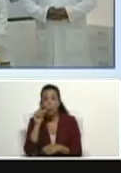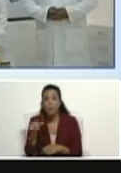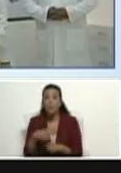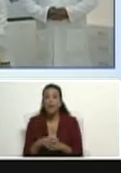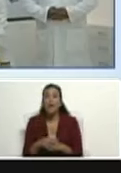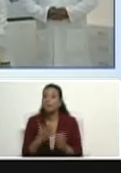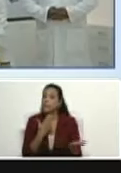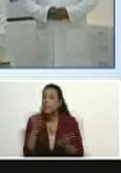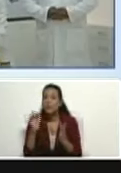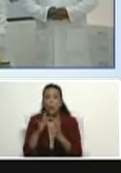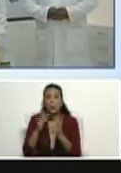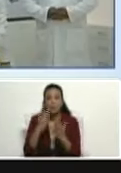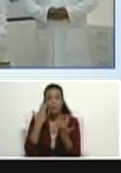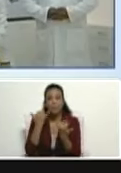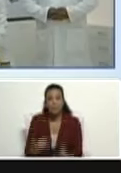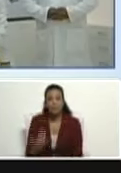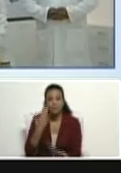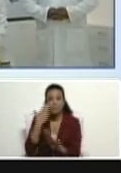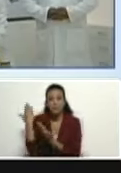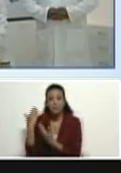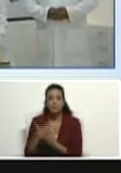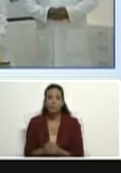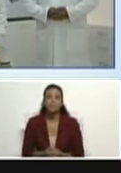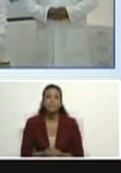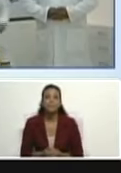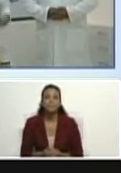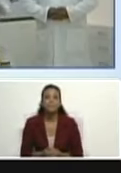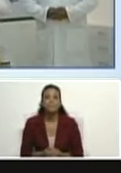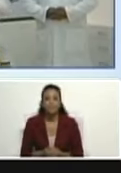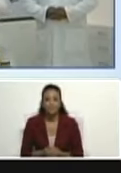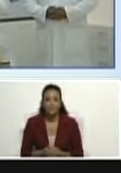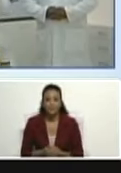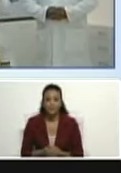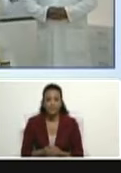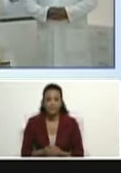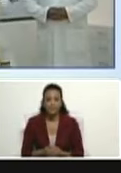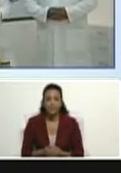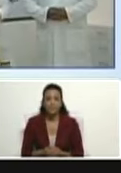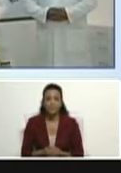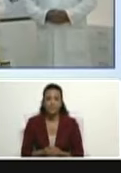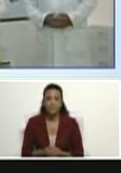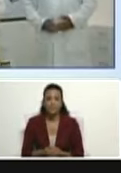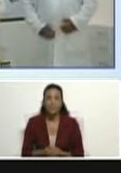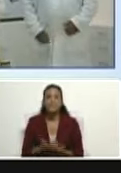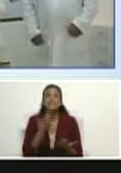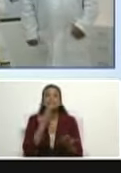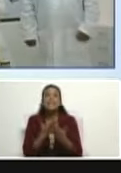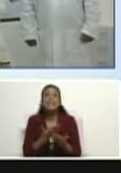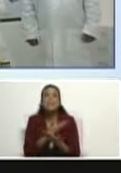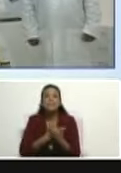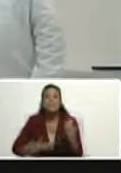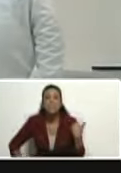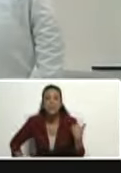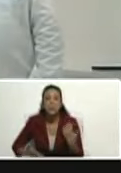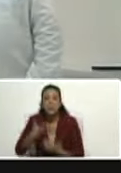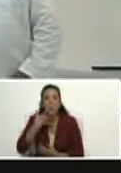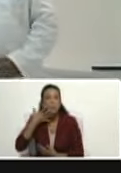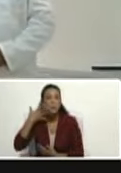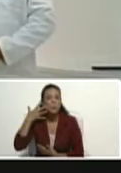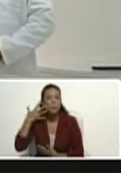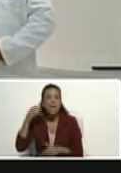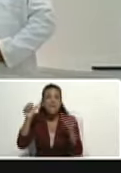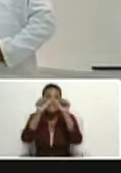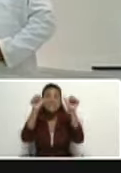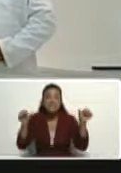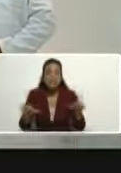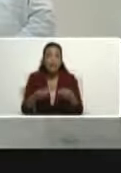Adelante, IBIT. Gracias, presidente. Orgulloso el Sistema